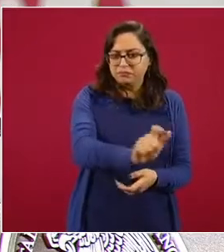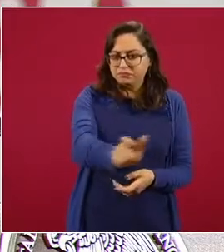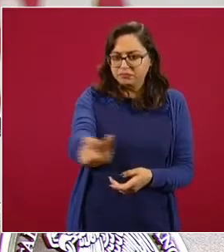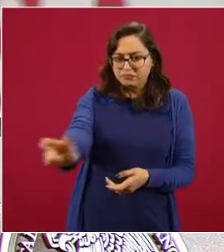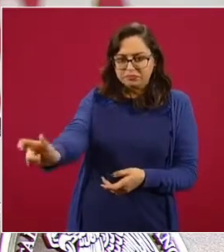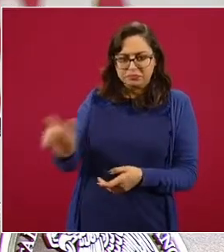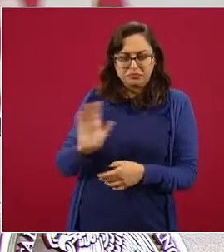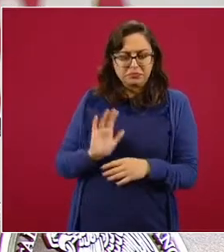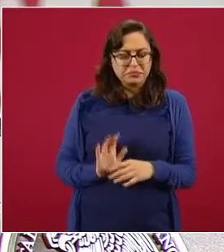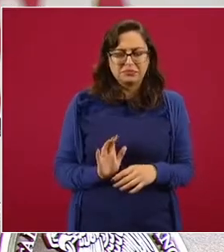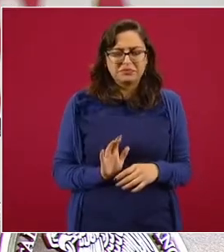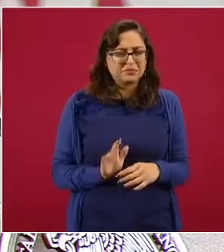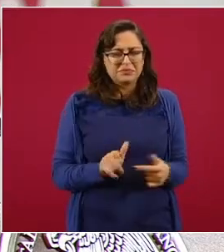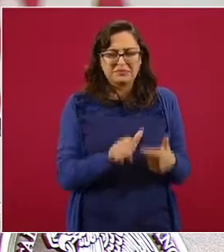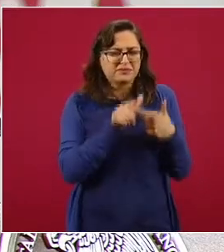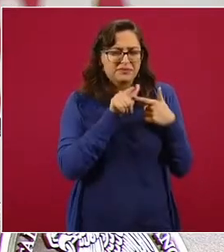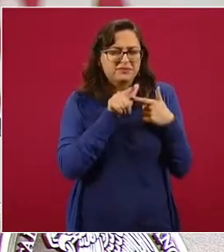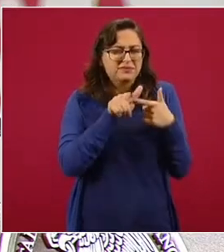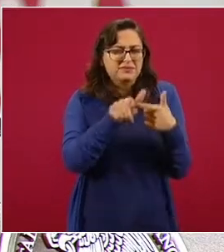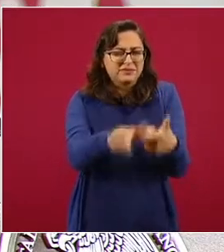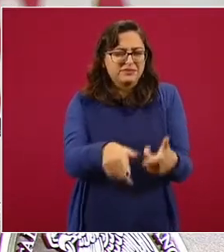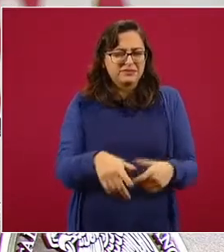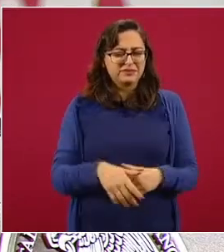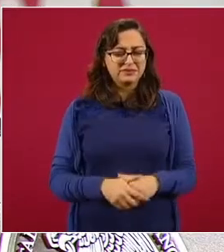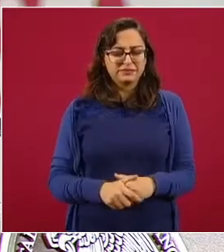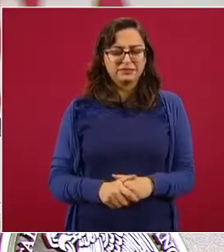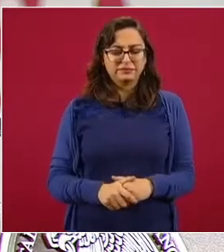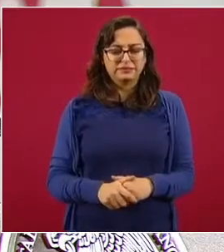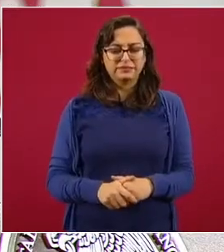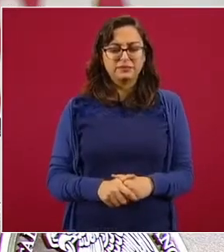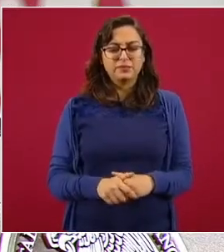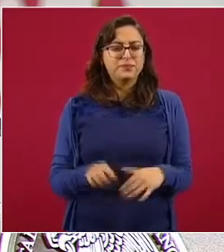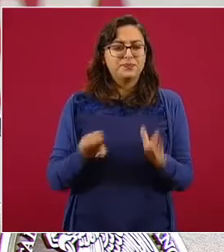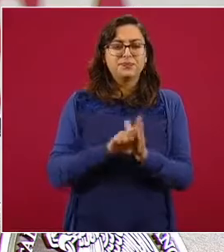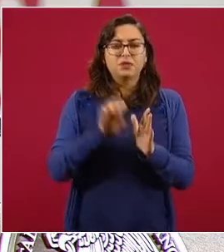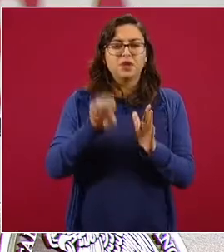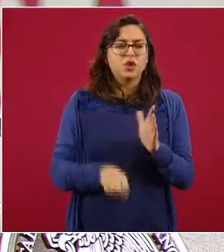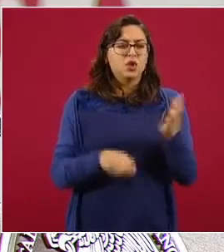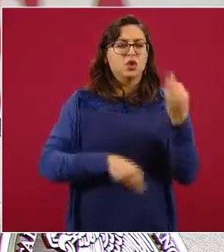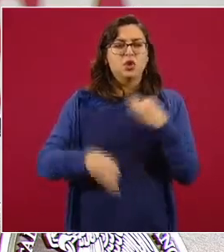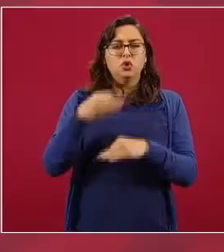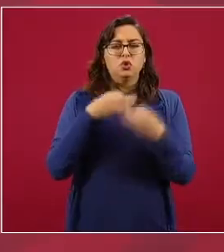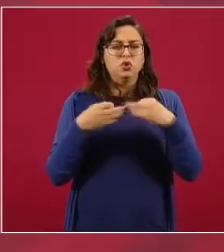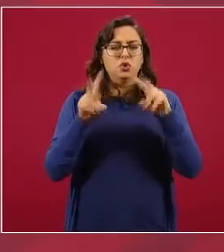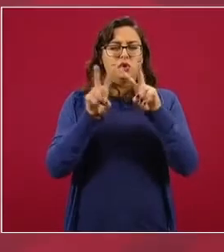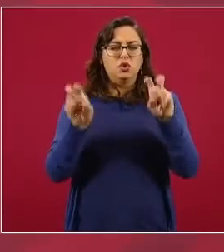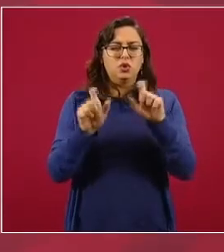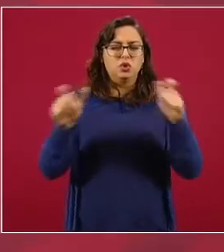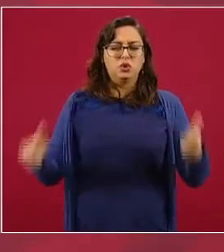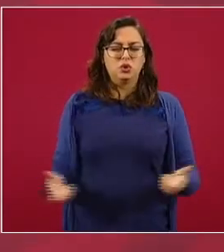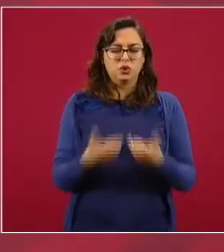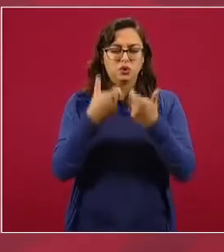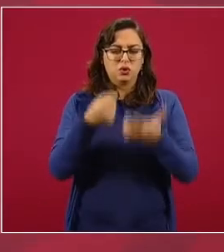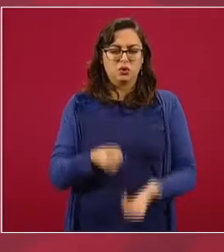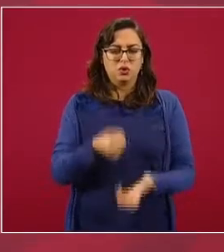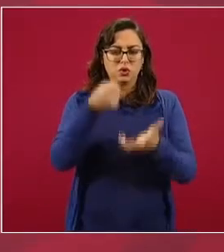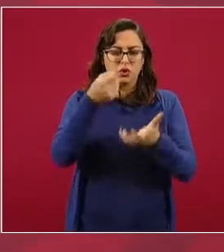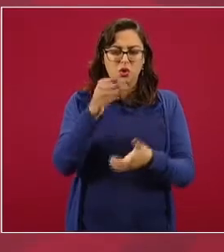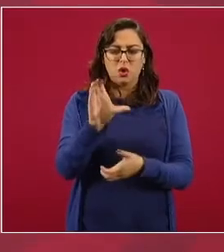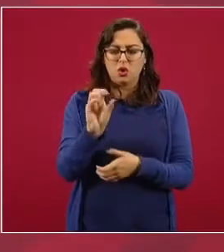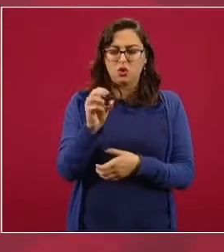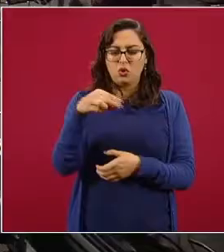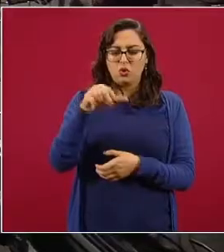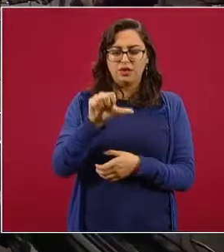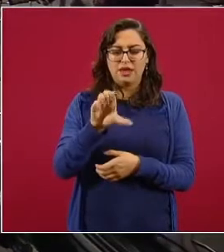dependencias que van a dar estos servicios. Por ejemplo, todos los fideicomisos de CONACYT,